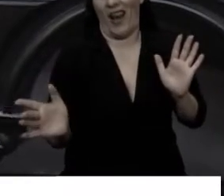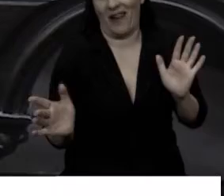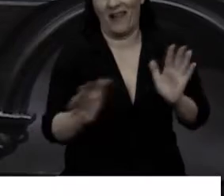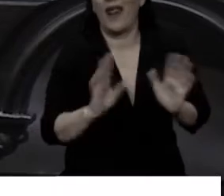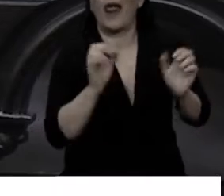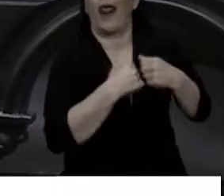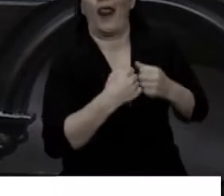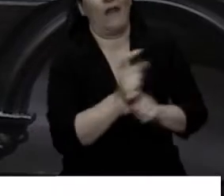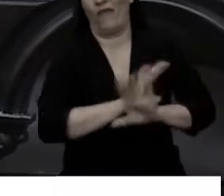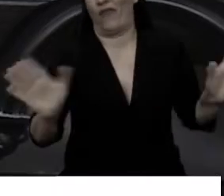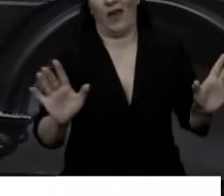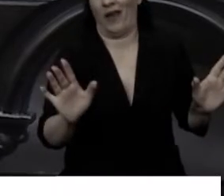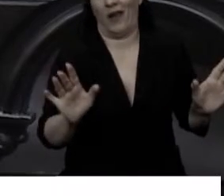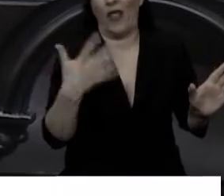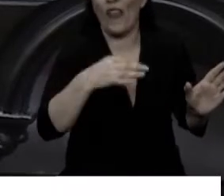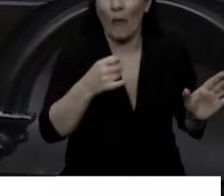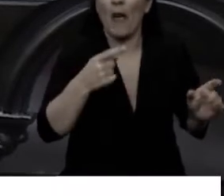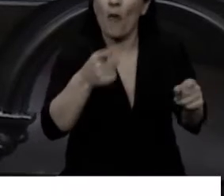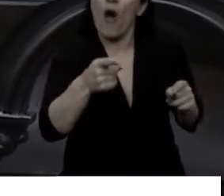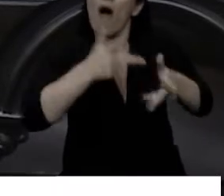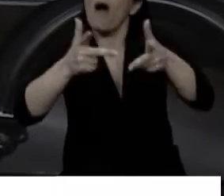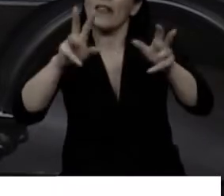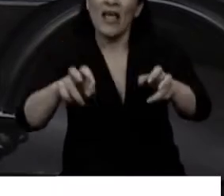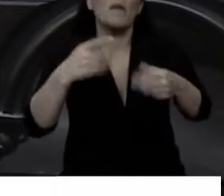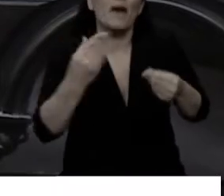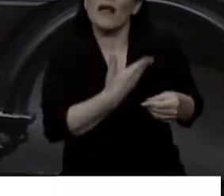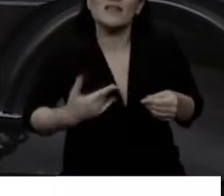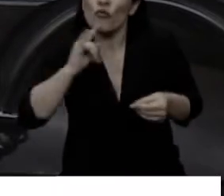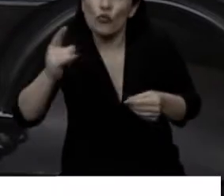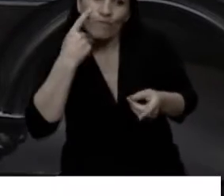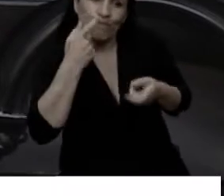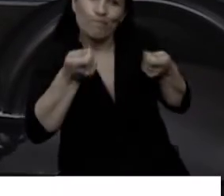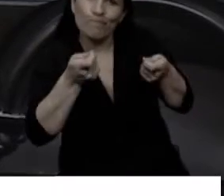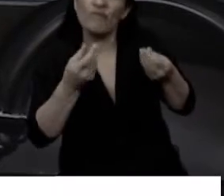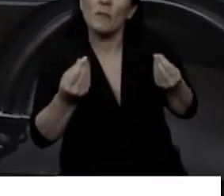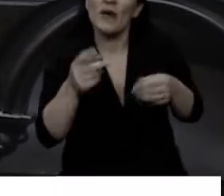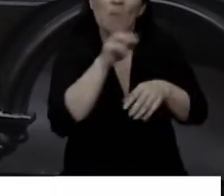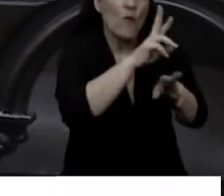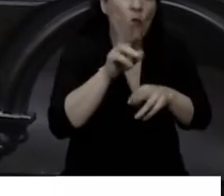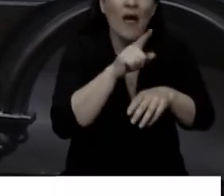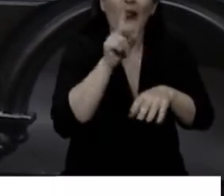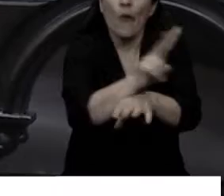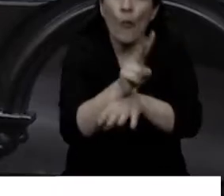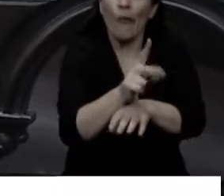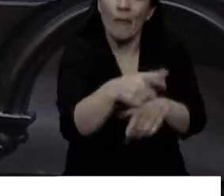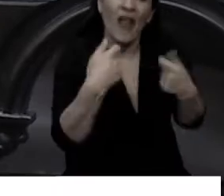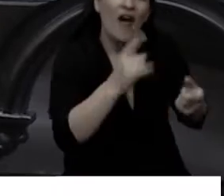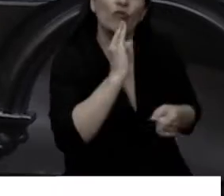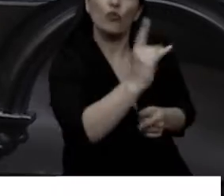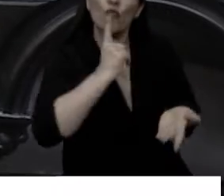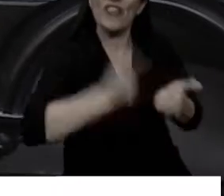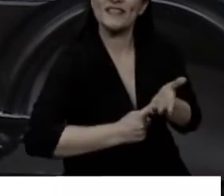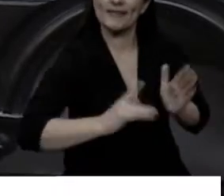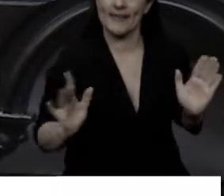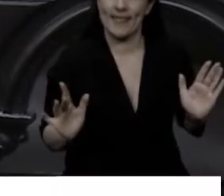clandestinidad. Traerlo a la luz para que el Estado lo pueda controlar, para cuidar a esas mujeres, para darle opciones. Es justamente